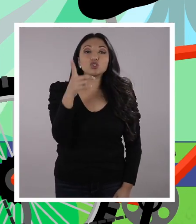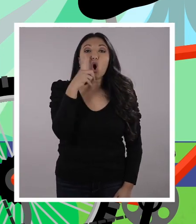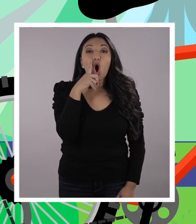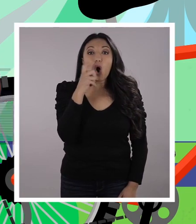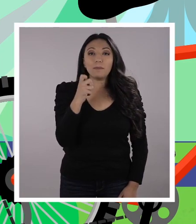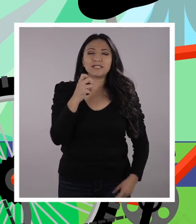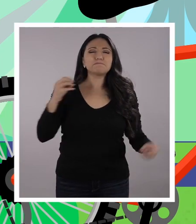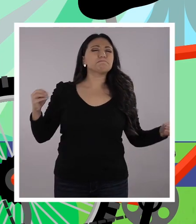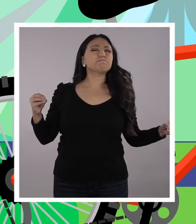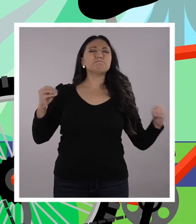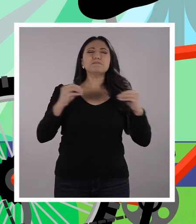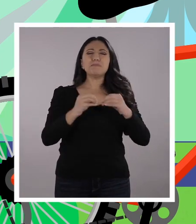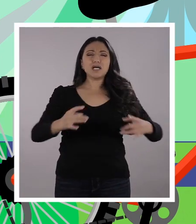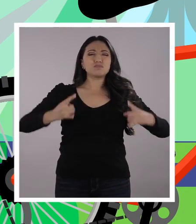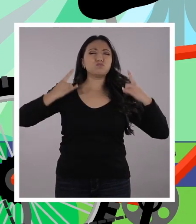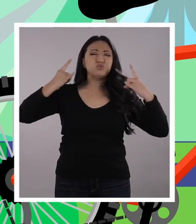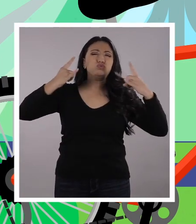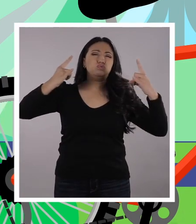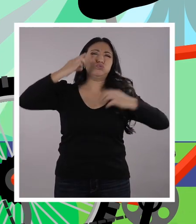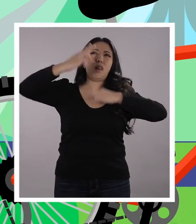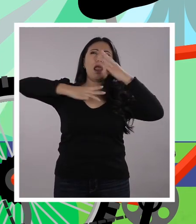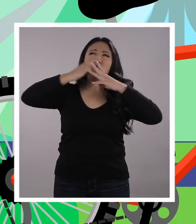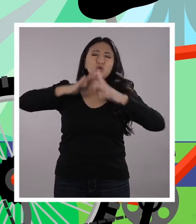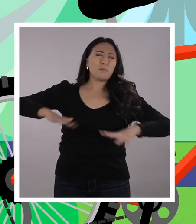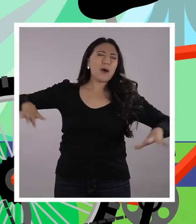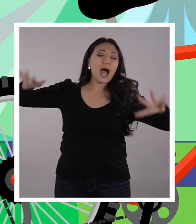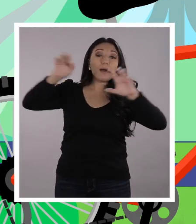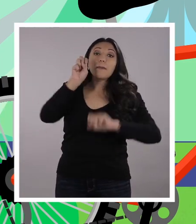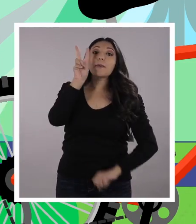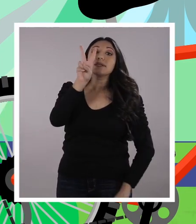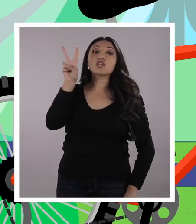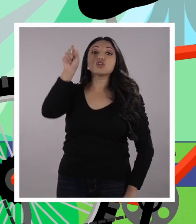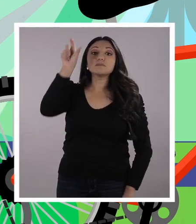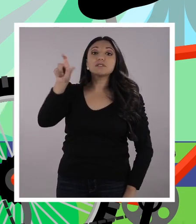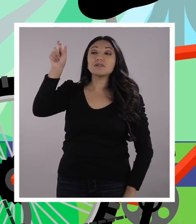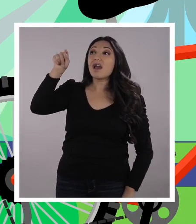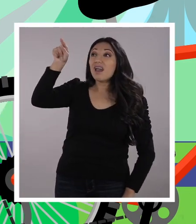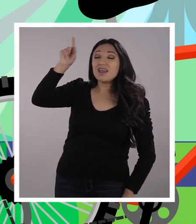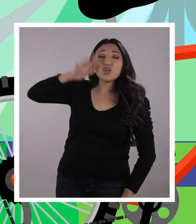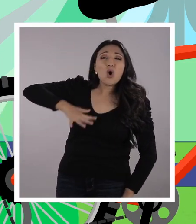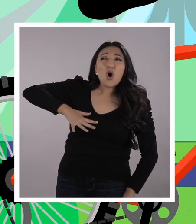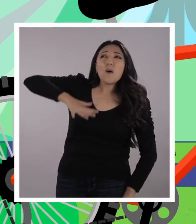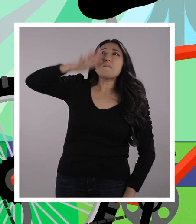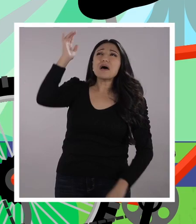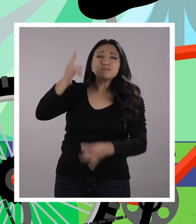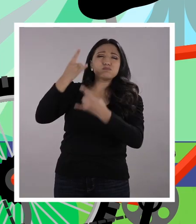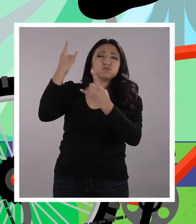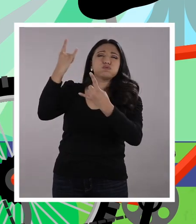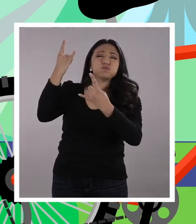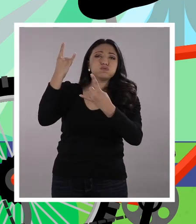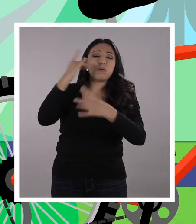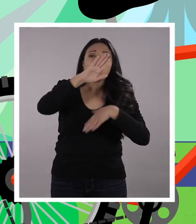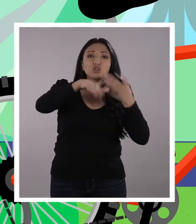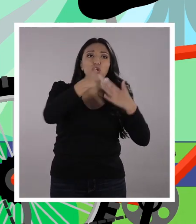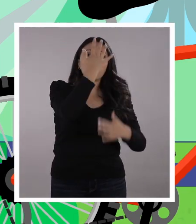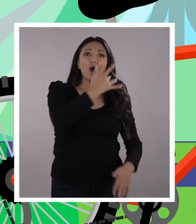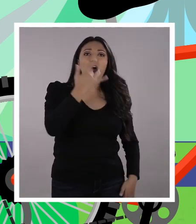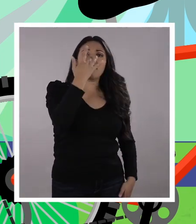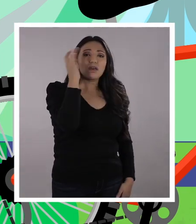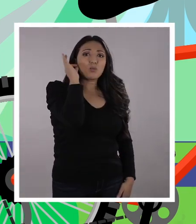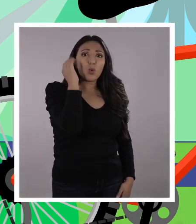hombres más ricos del planeta acumulan mayor riqueza que todas las mujeres del continente